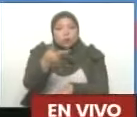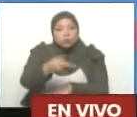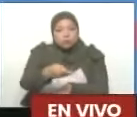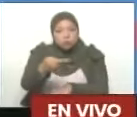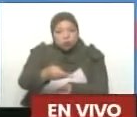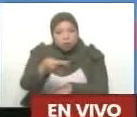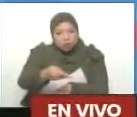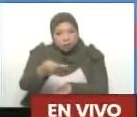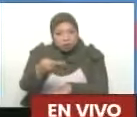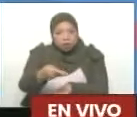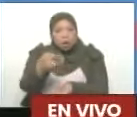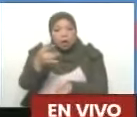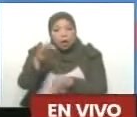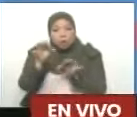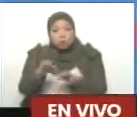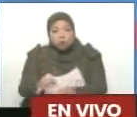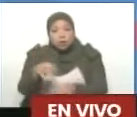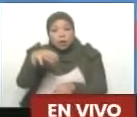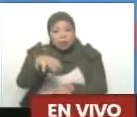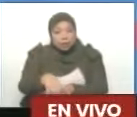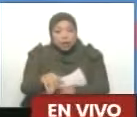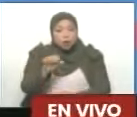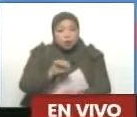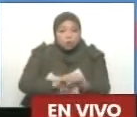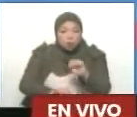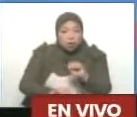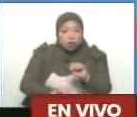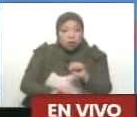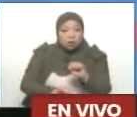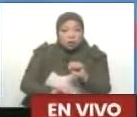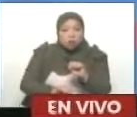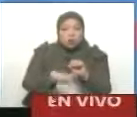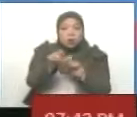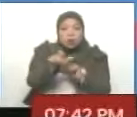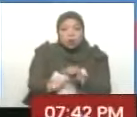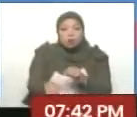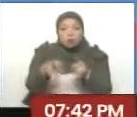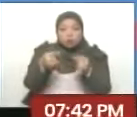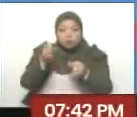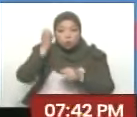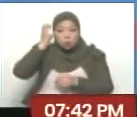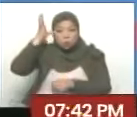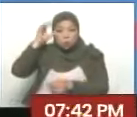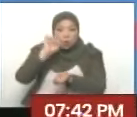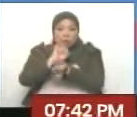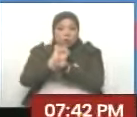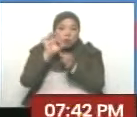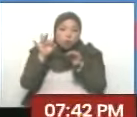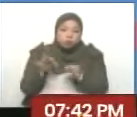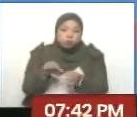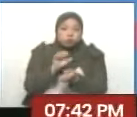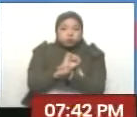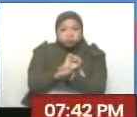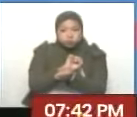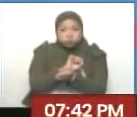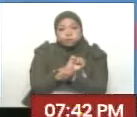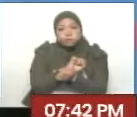Porque nosotros tenemos que fortalecer el Estado, tenemos que fortalecer la capacidad punitiva, porque